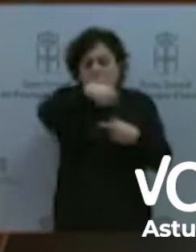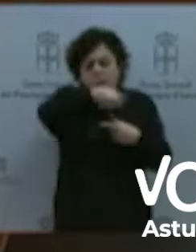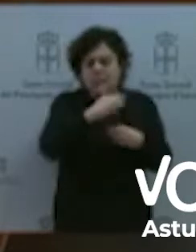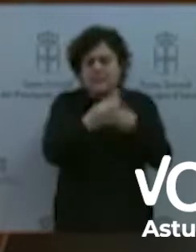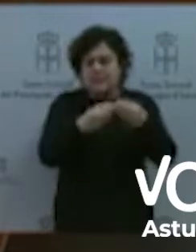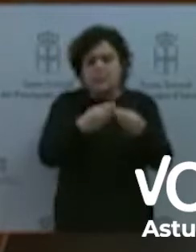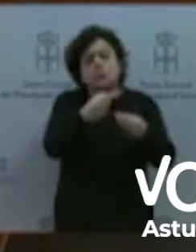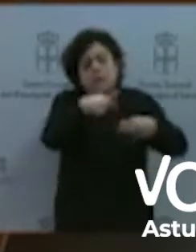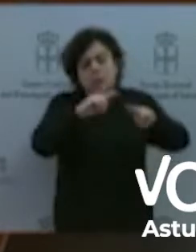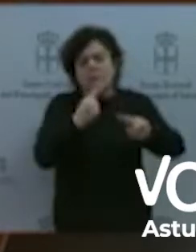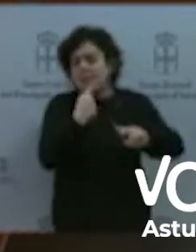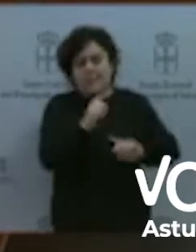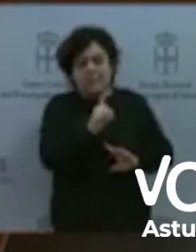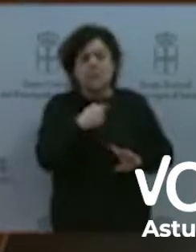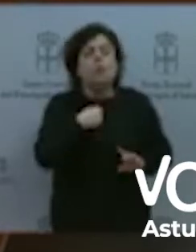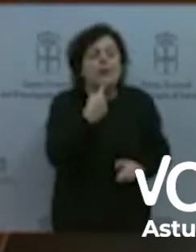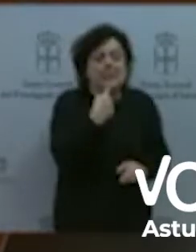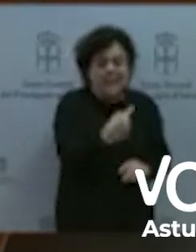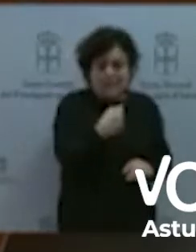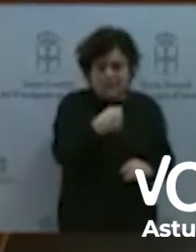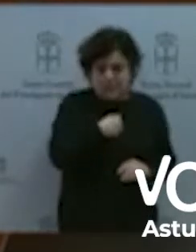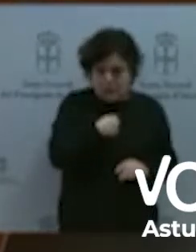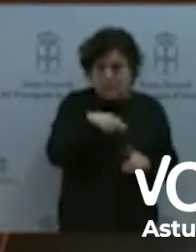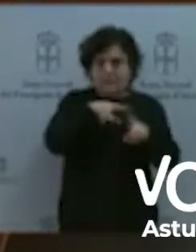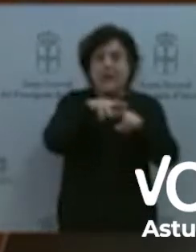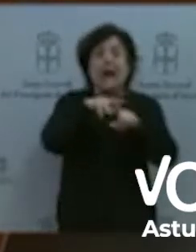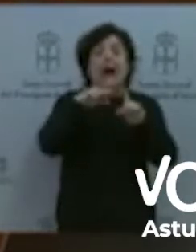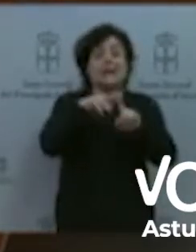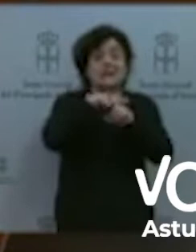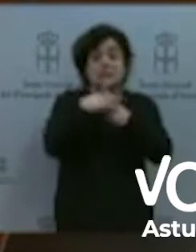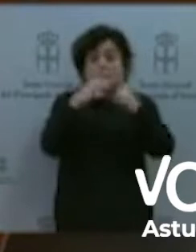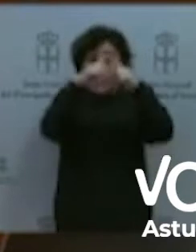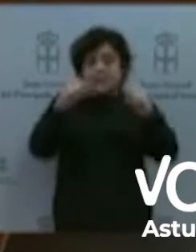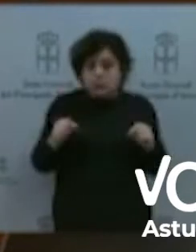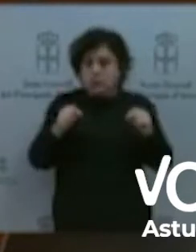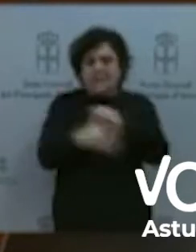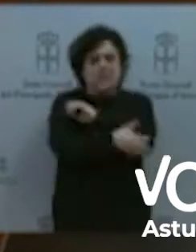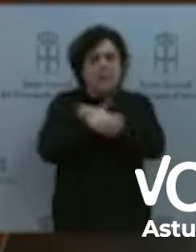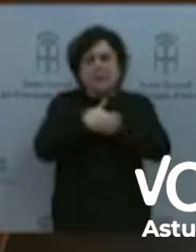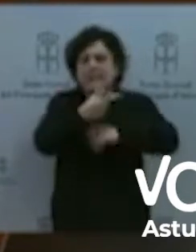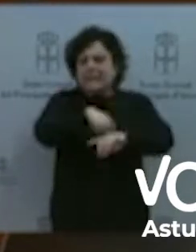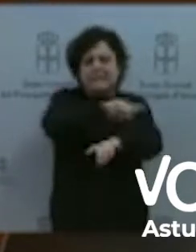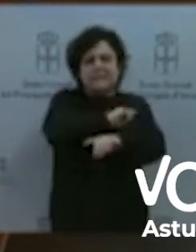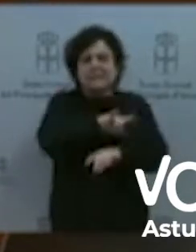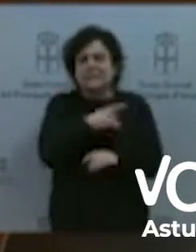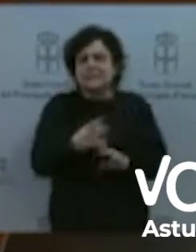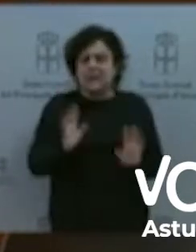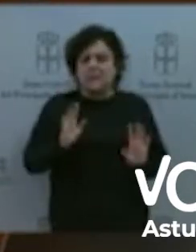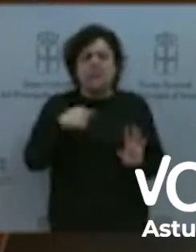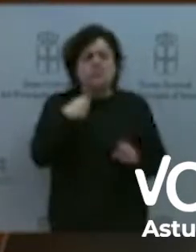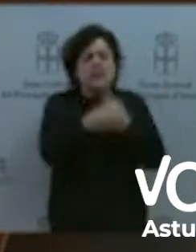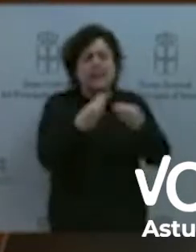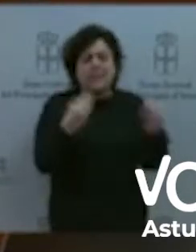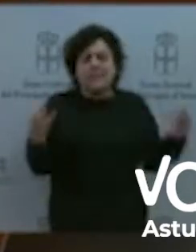Asturias se encuentra hundida en un mar de pobreza y, señorías, nos gustaría saber qué están haciendo para paliar esta situación, porque ustedes